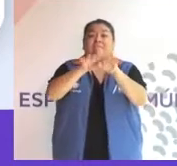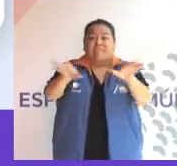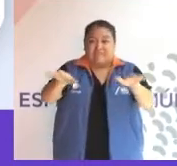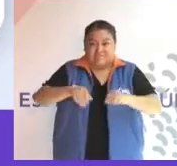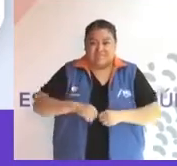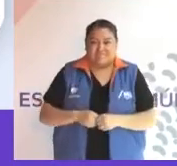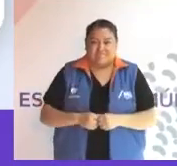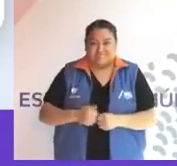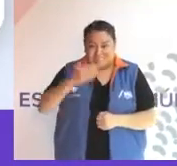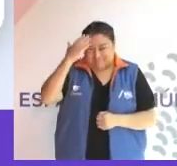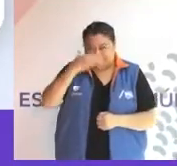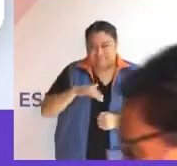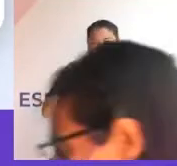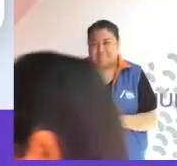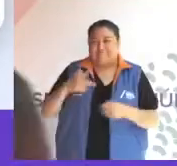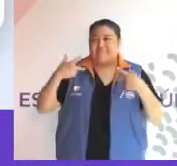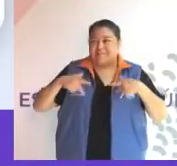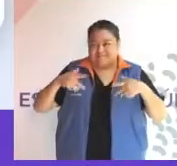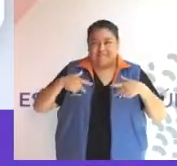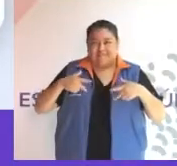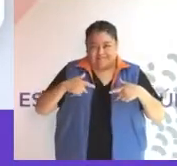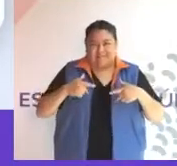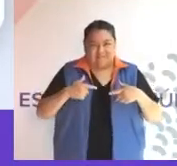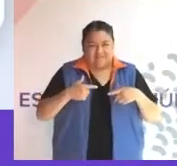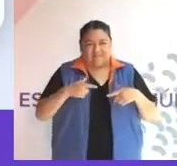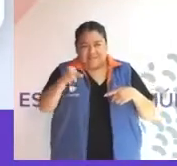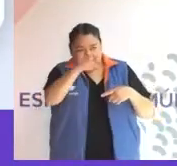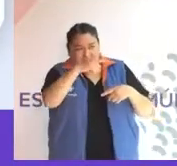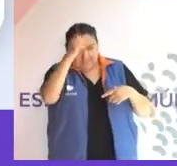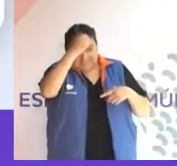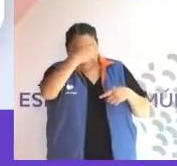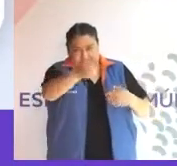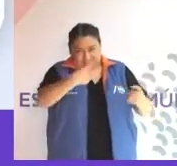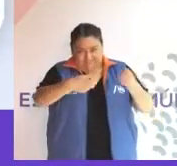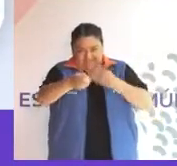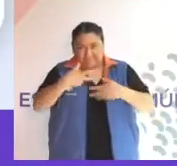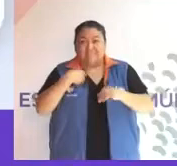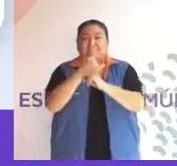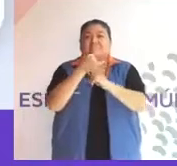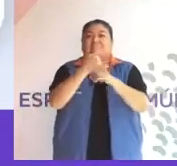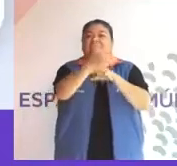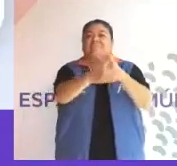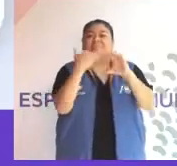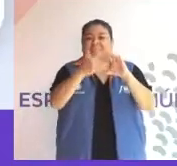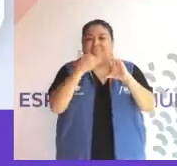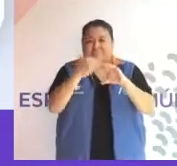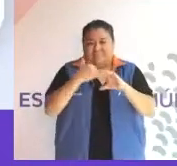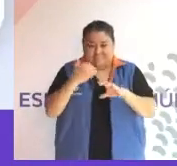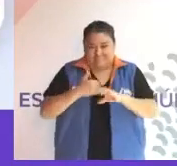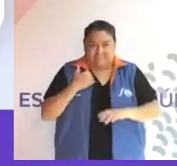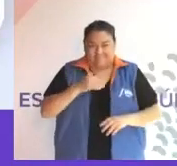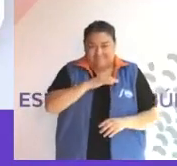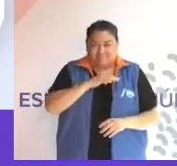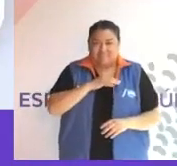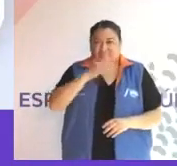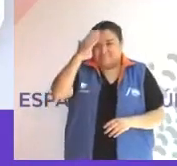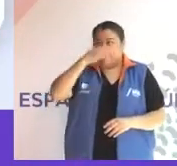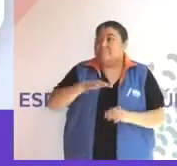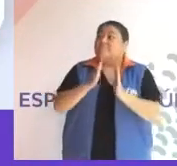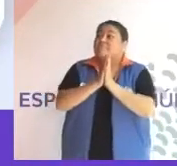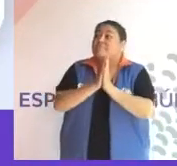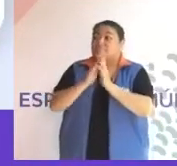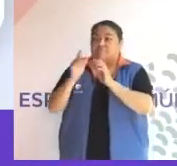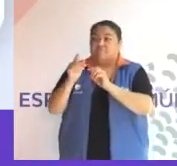dejando nuestros asistentes, colegas en la plataforma y en las diferentes redes sociales. Pau, ¿nos puedes